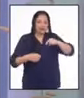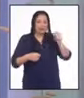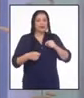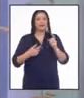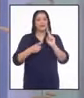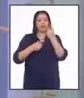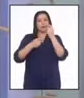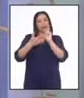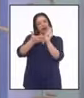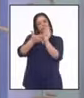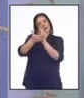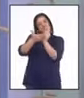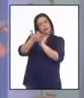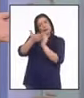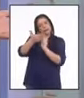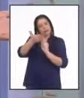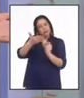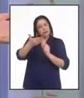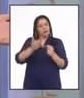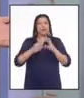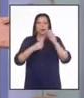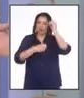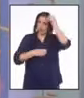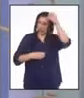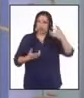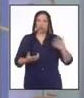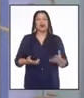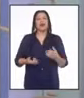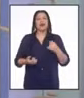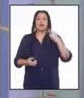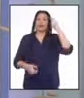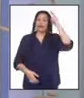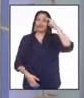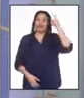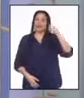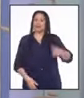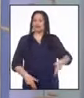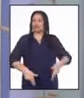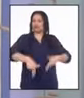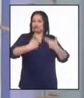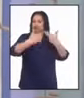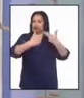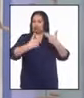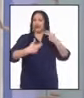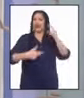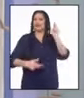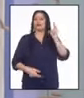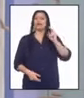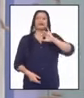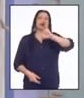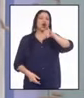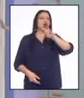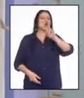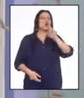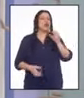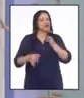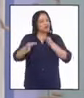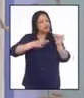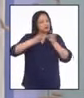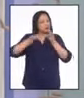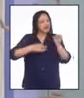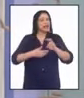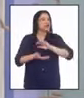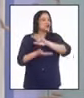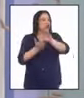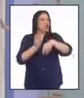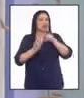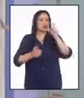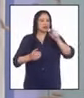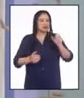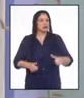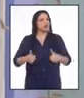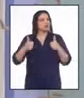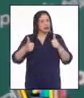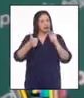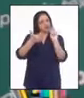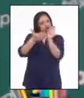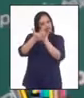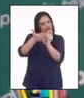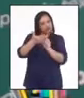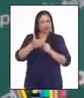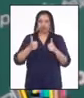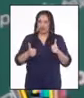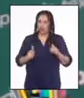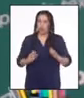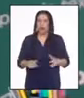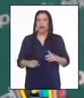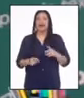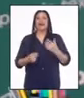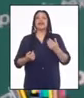de opinión y para eso llamaremos a la profesora Julia Enríquez, que nos explicará todo lo necesario para escribir un buen artículo. Tenga a